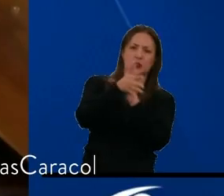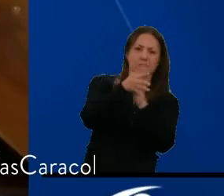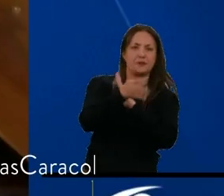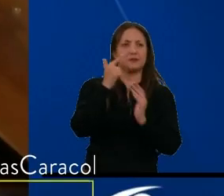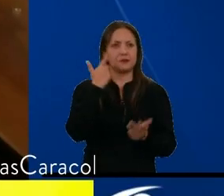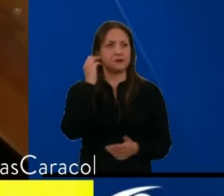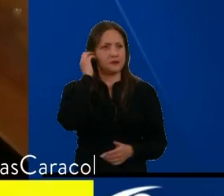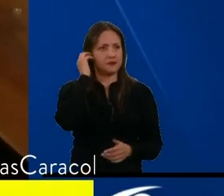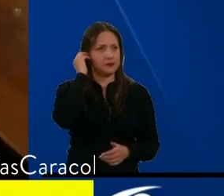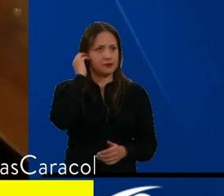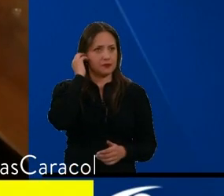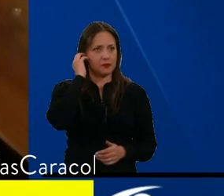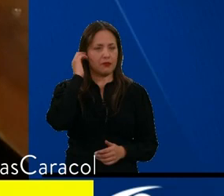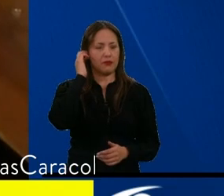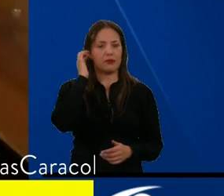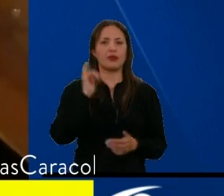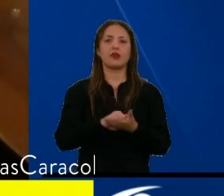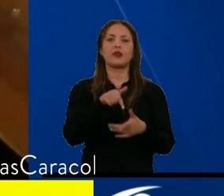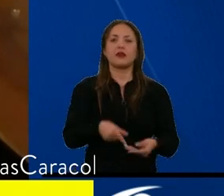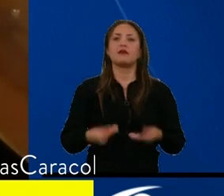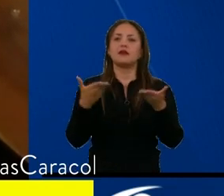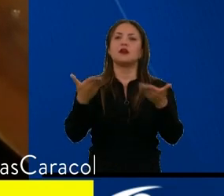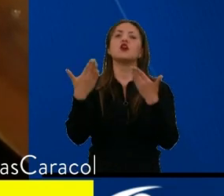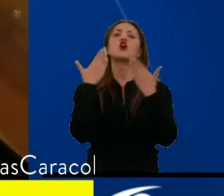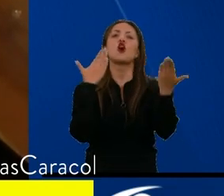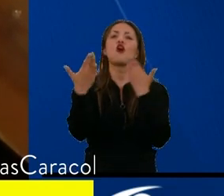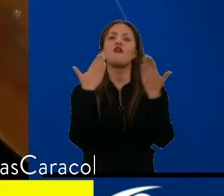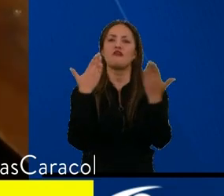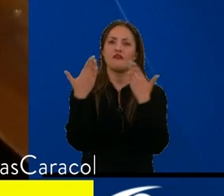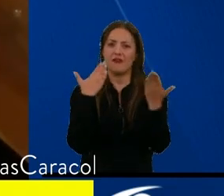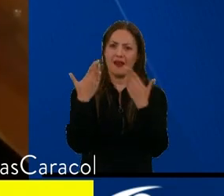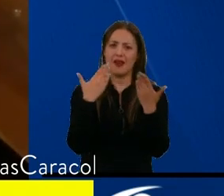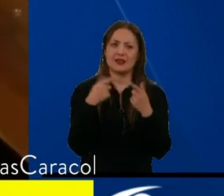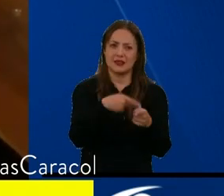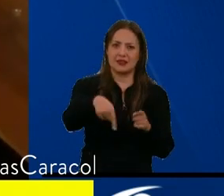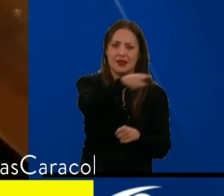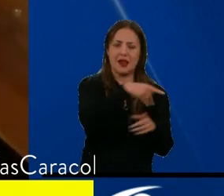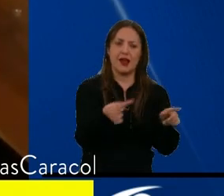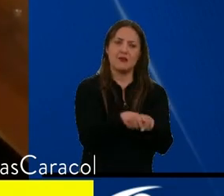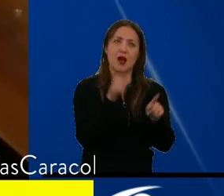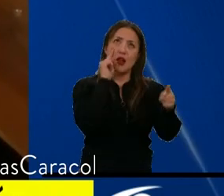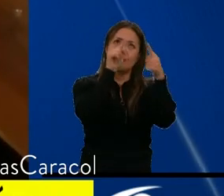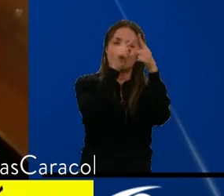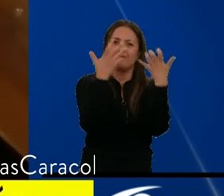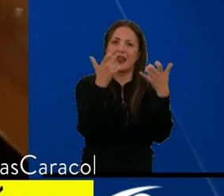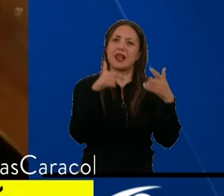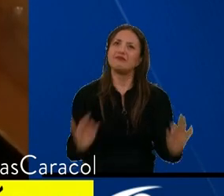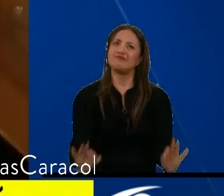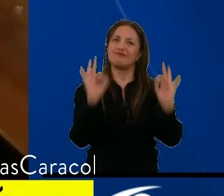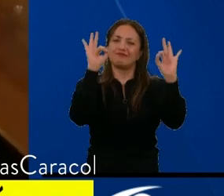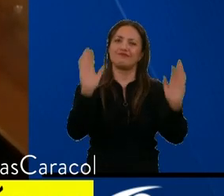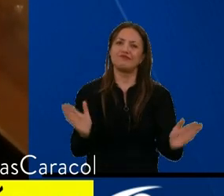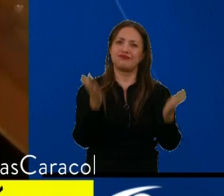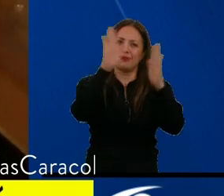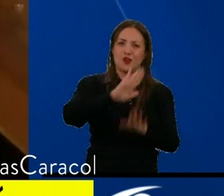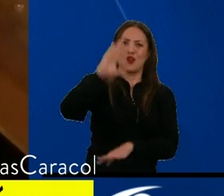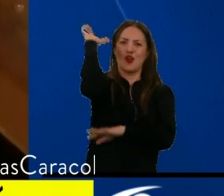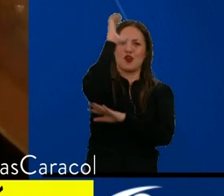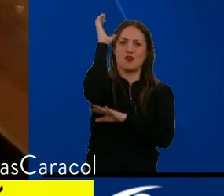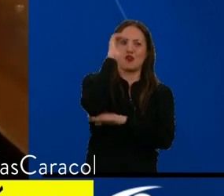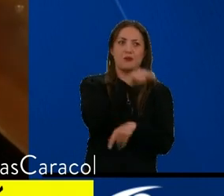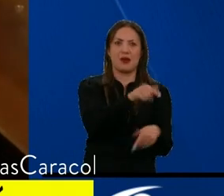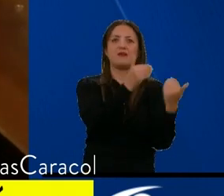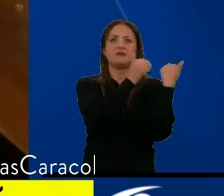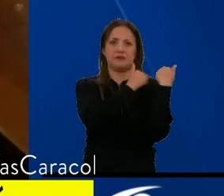Esperemos que esa confianza que han depositado en ellos sea para bien del país, porque tienen la gran responsabilidad de seguir